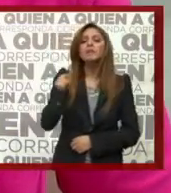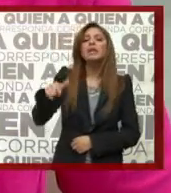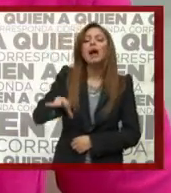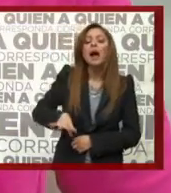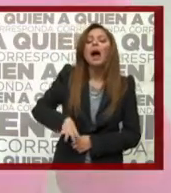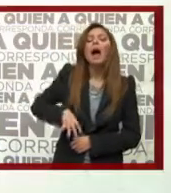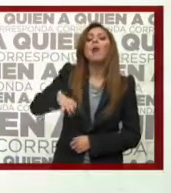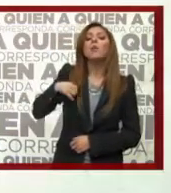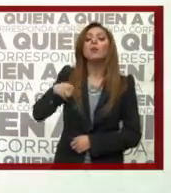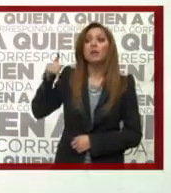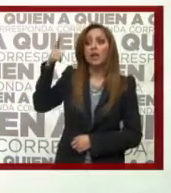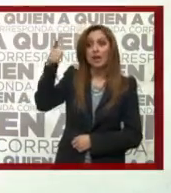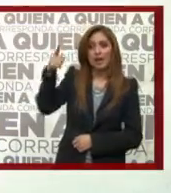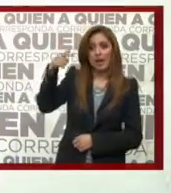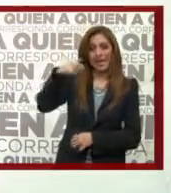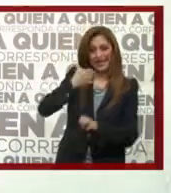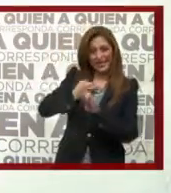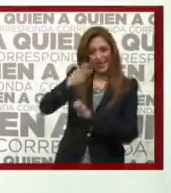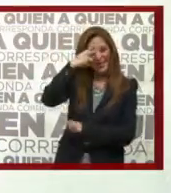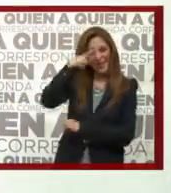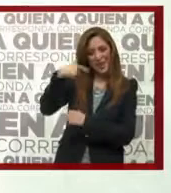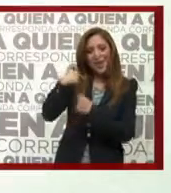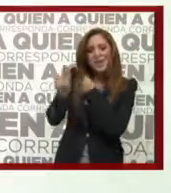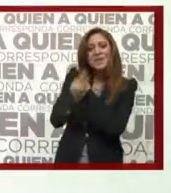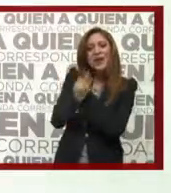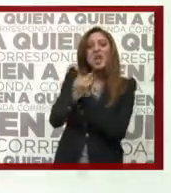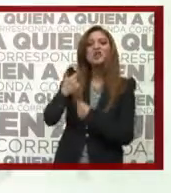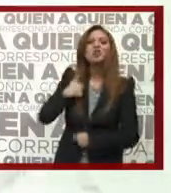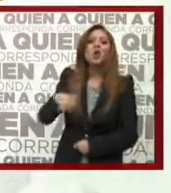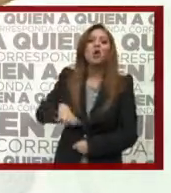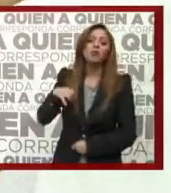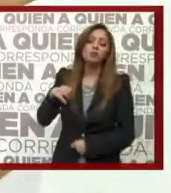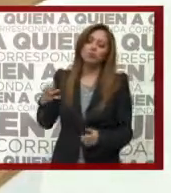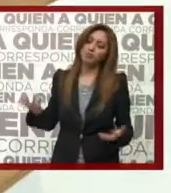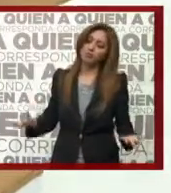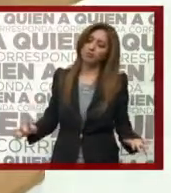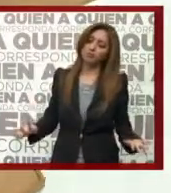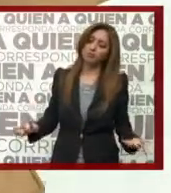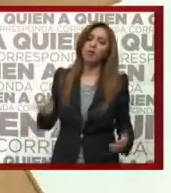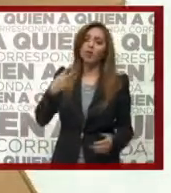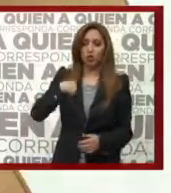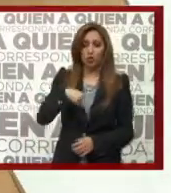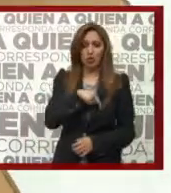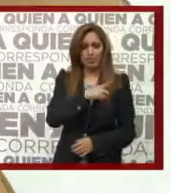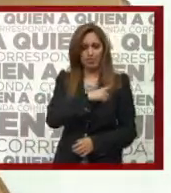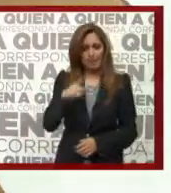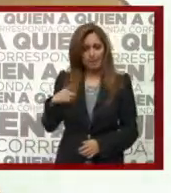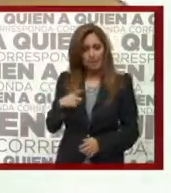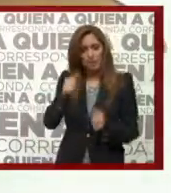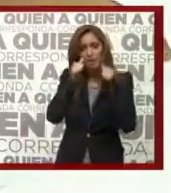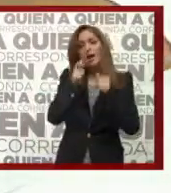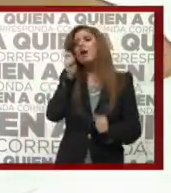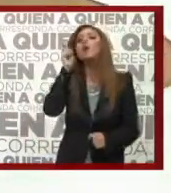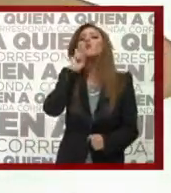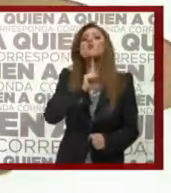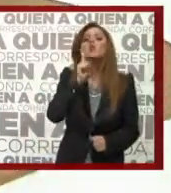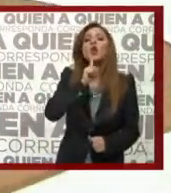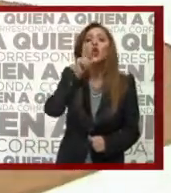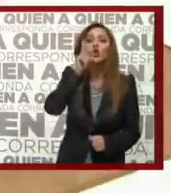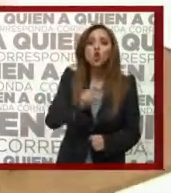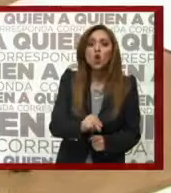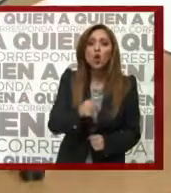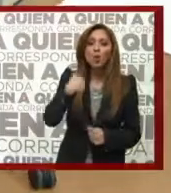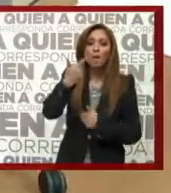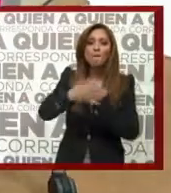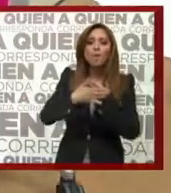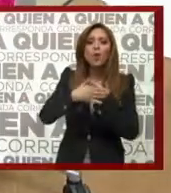dando el Estado. ¿Qué hace el Estado mexicano? Sobre todo después de Belén do Pará. Tenemos que tomar medidas para que la mujer pues, no termine muerta con